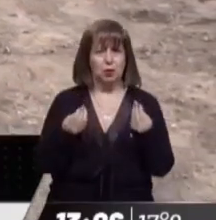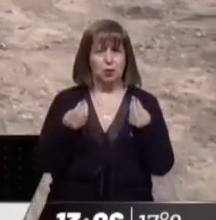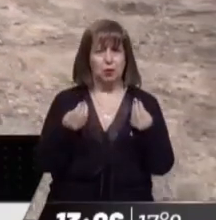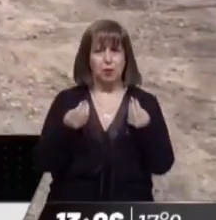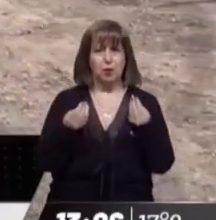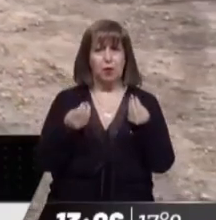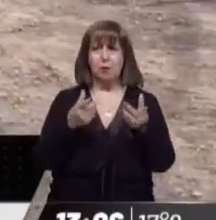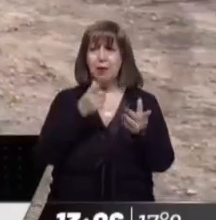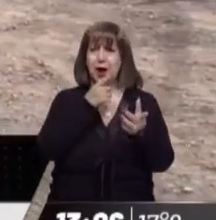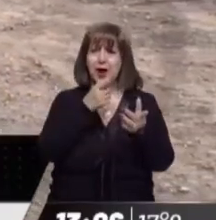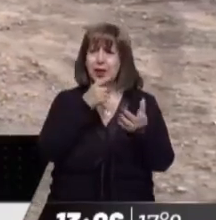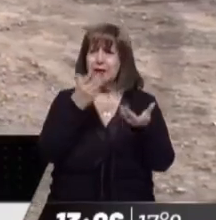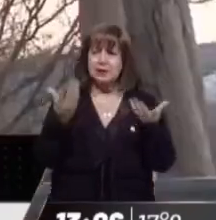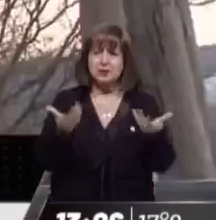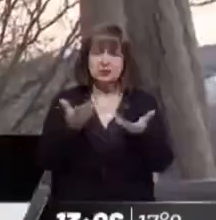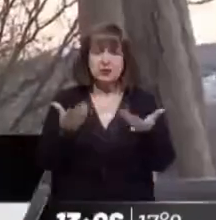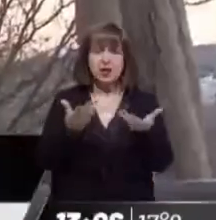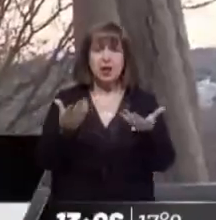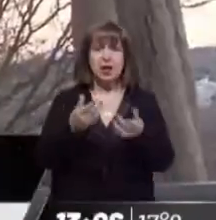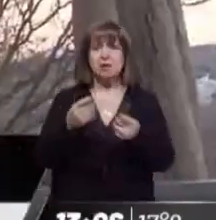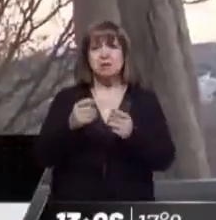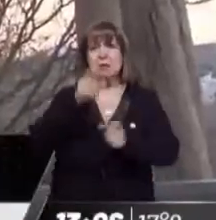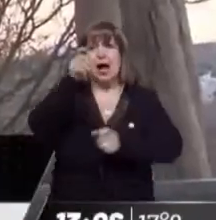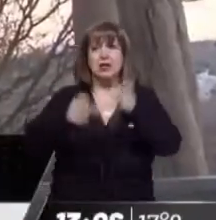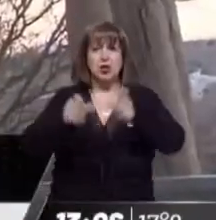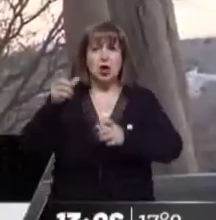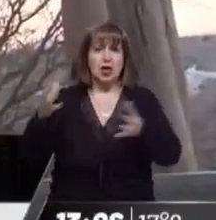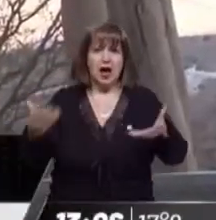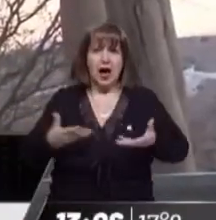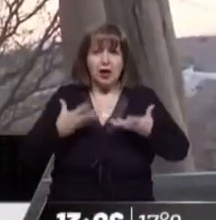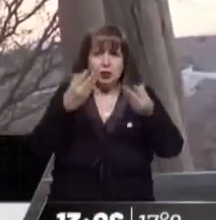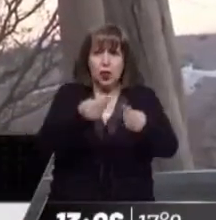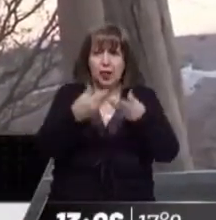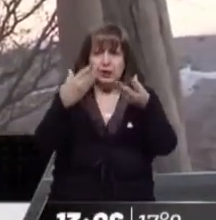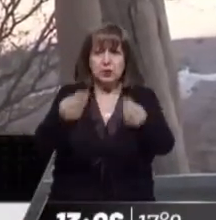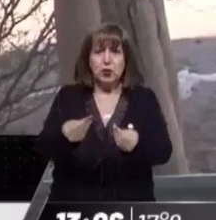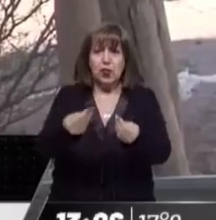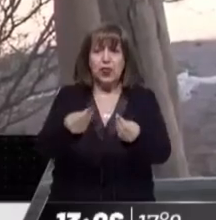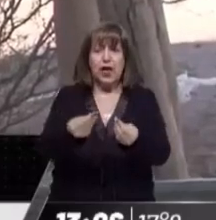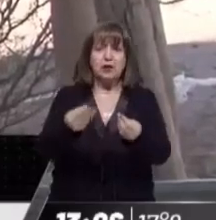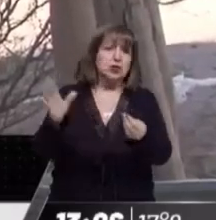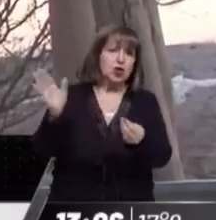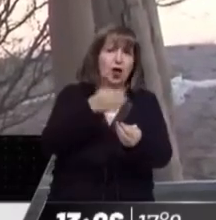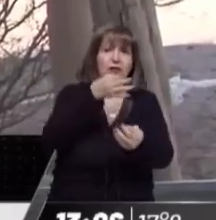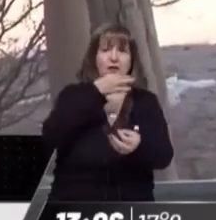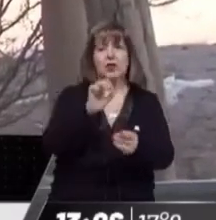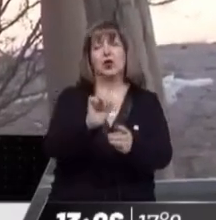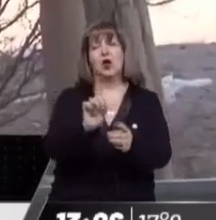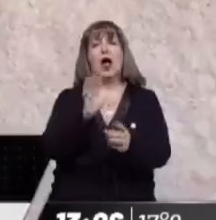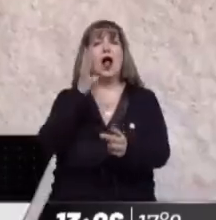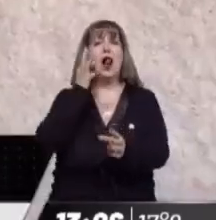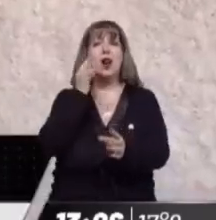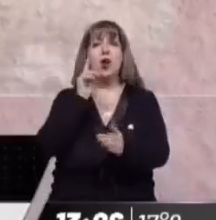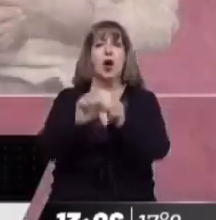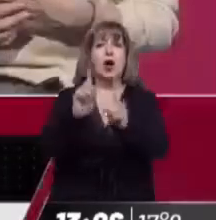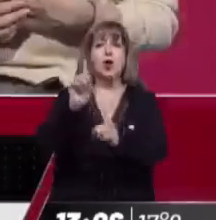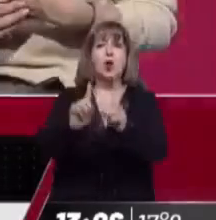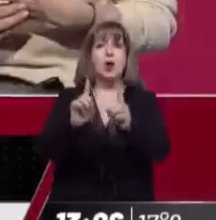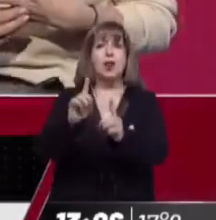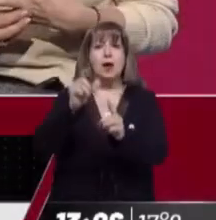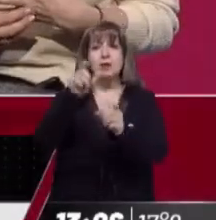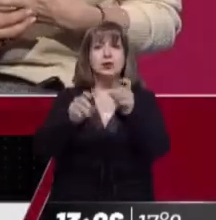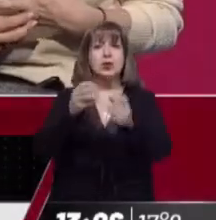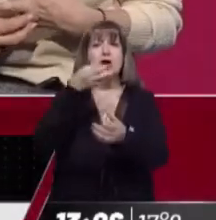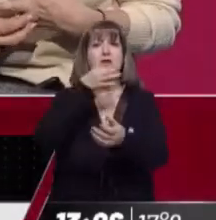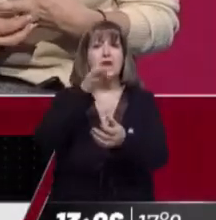lejos estamos de querer decir que ocurre con todas las personas que reciben ayuda pero la realidad es que existe y más allá de